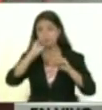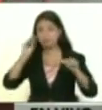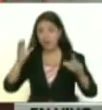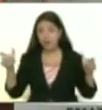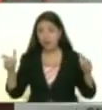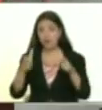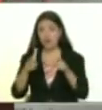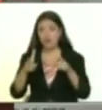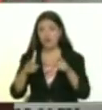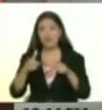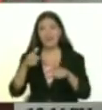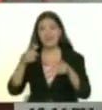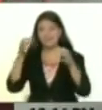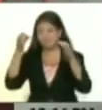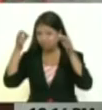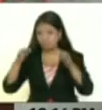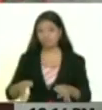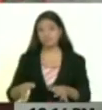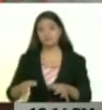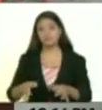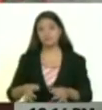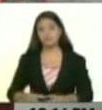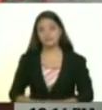para finalizar